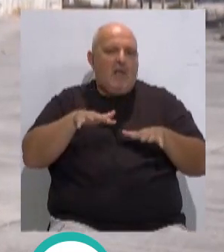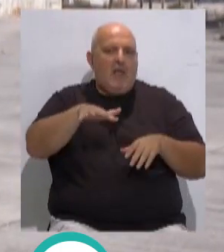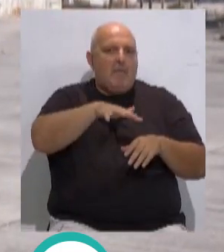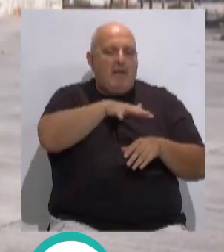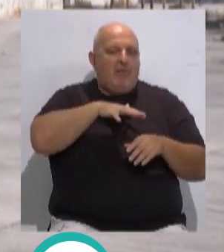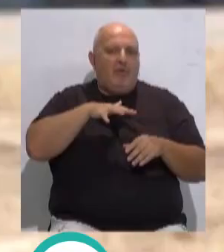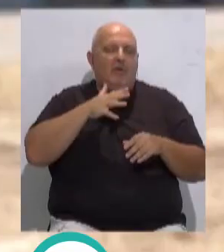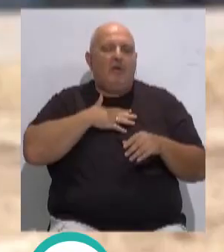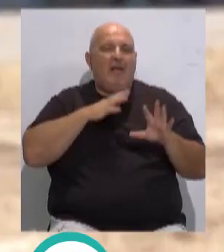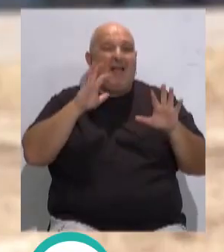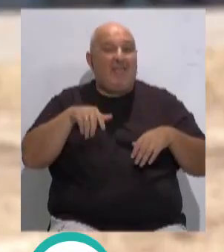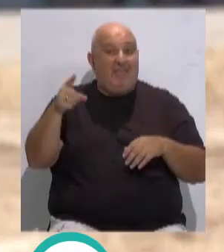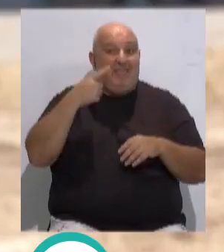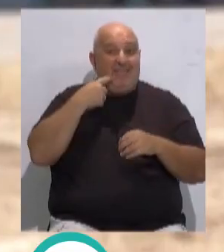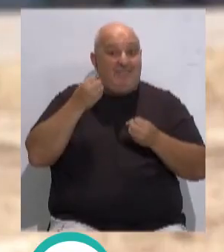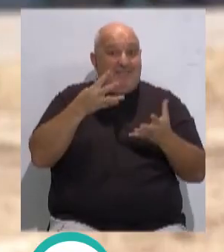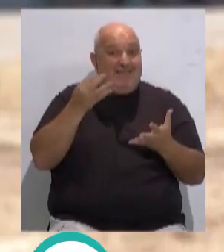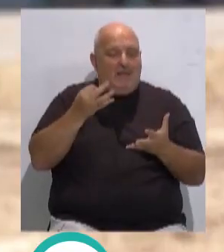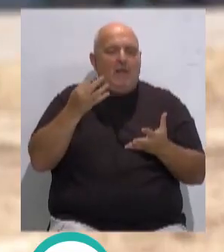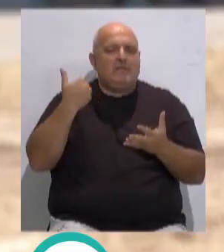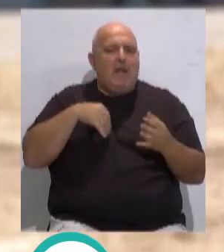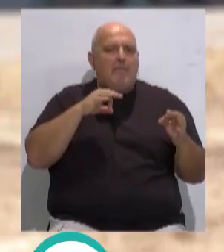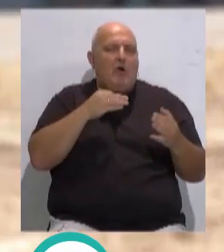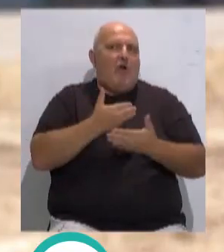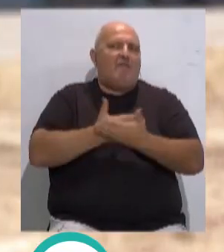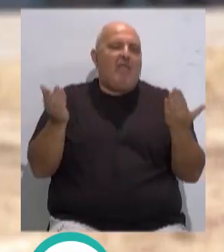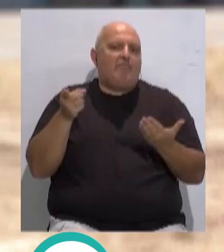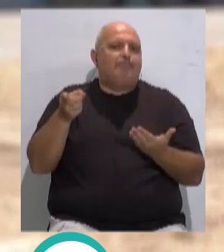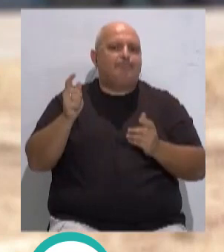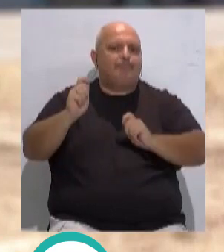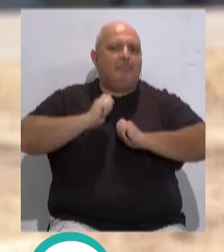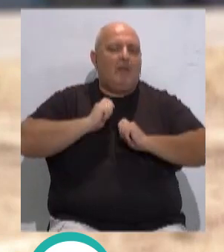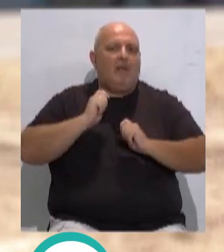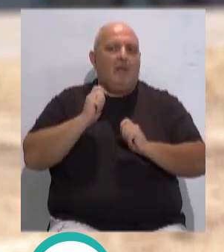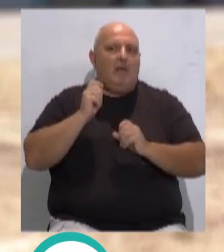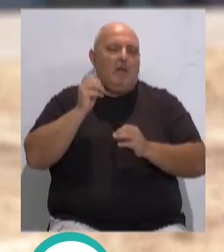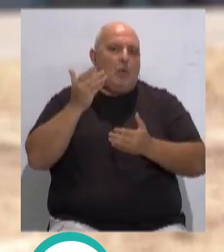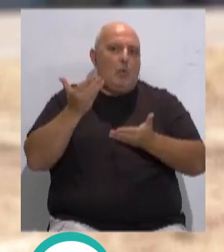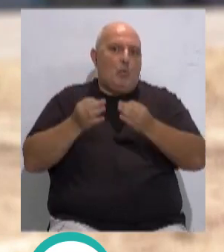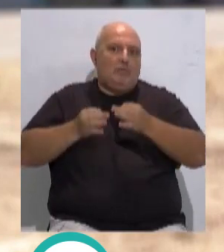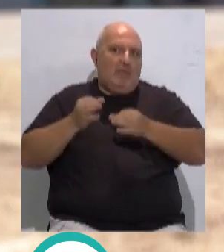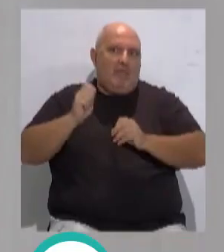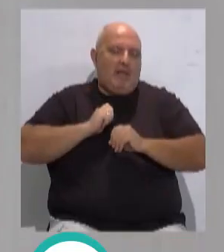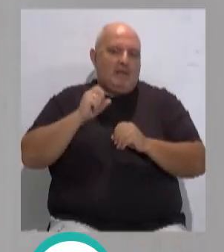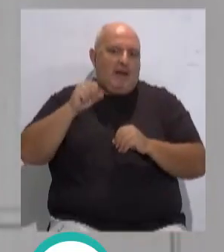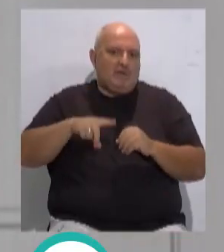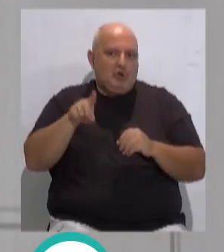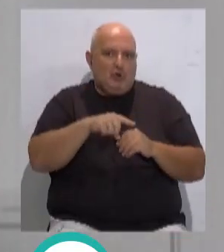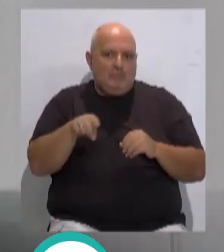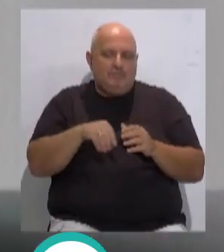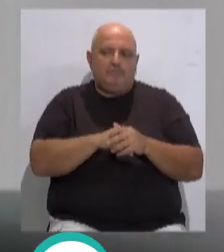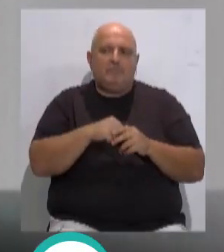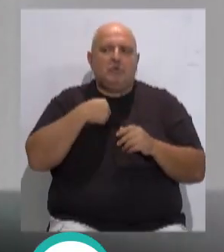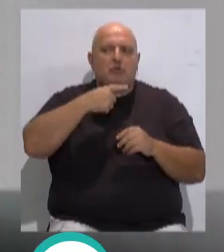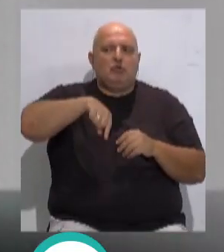espacios, desde el Cádiz Club de Fútbol aseguran tener toda la confianza en que la justicia les dará la razón. Bueno,